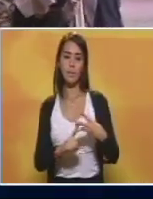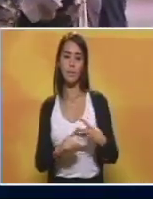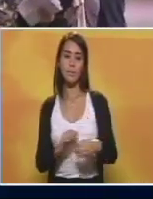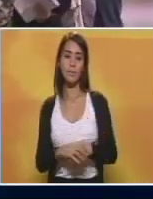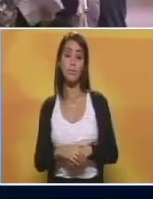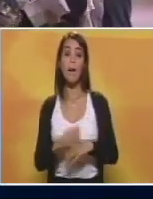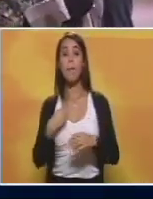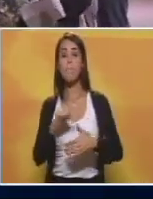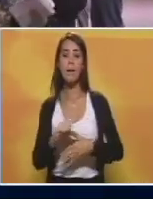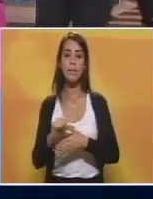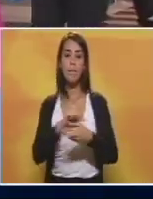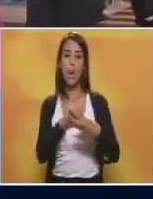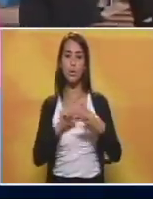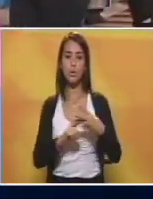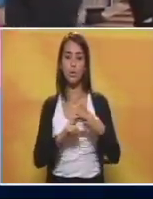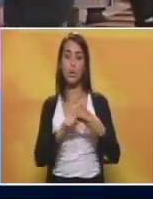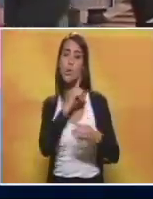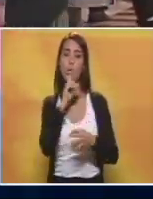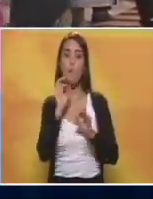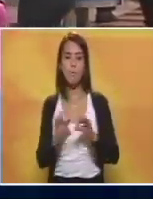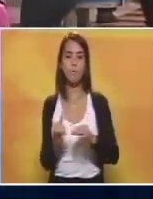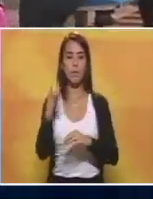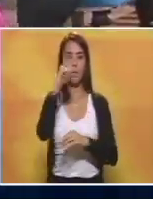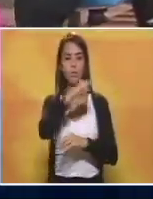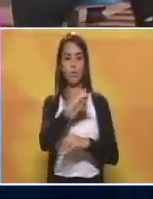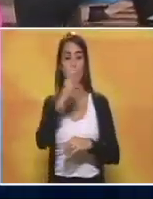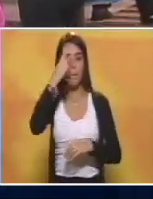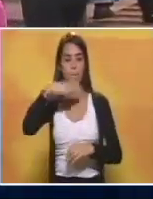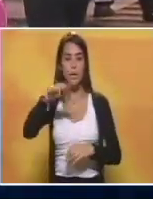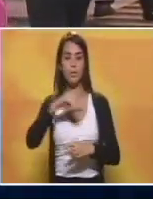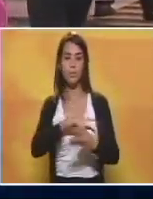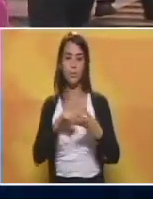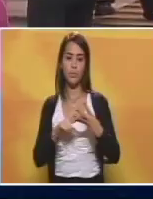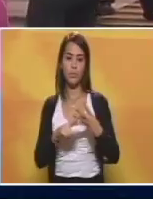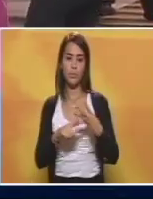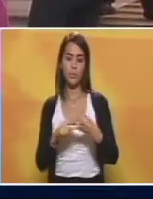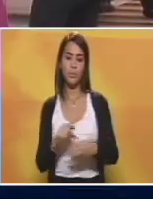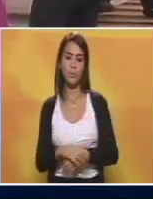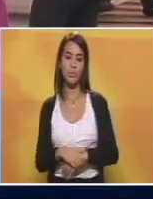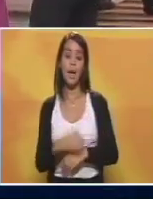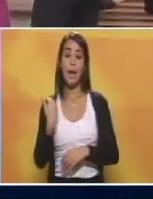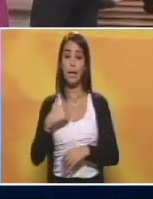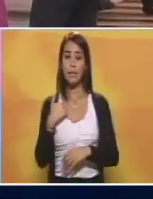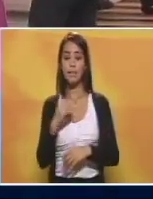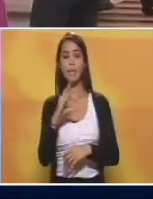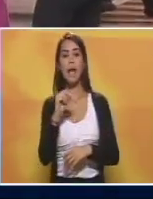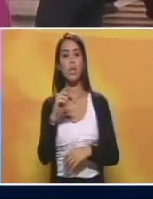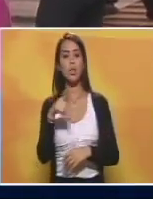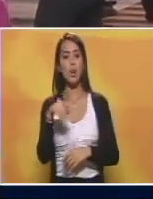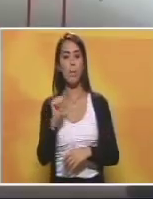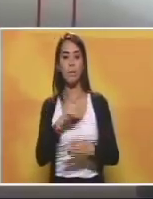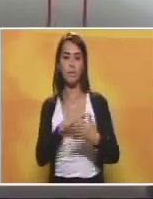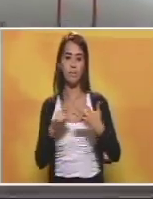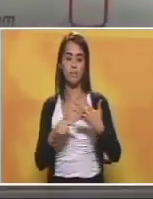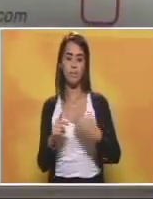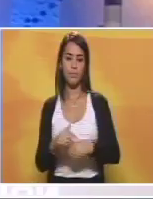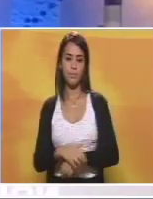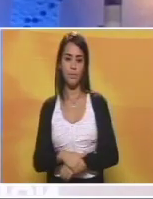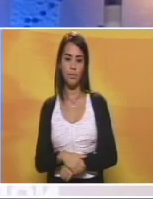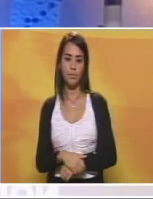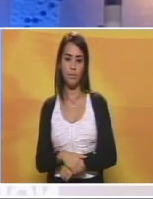latam lufthansa avianca aeroméxico aerolíneas argentinas- copa y santa bárbara airlines